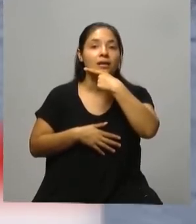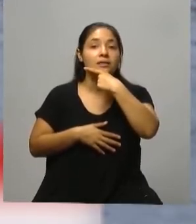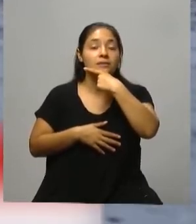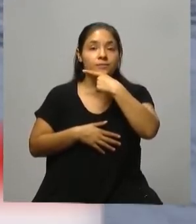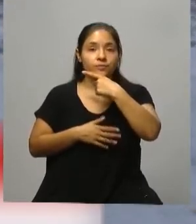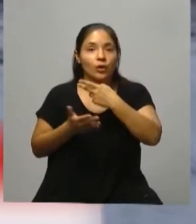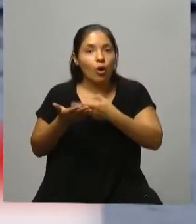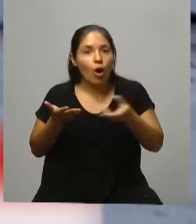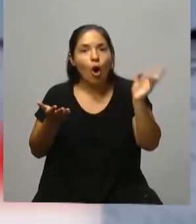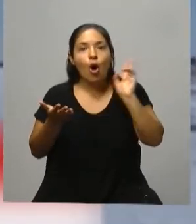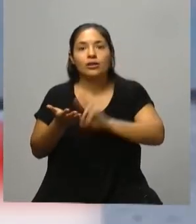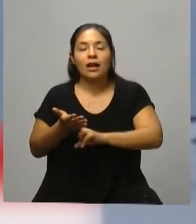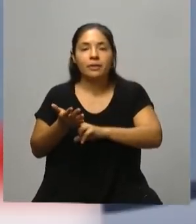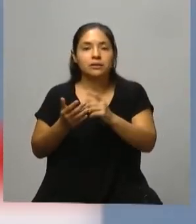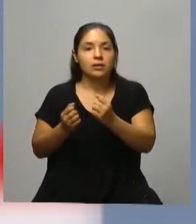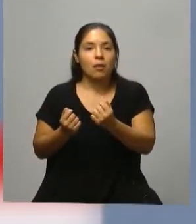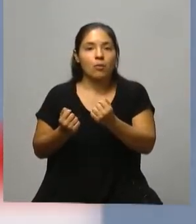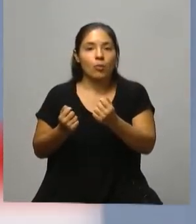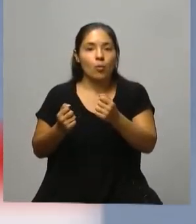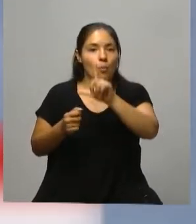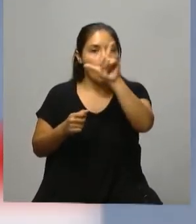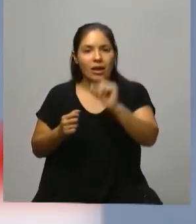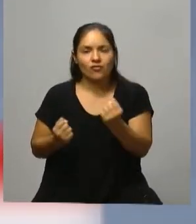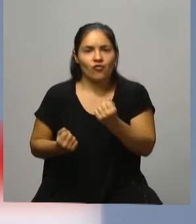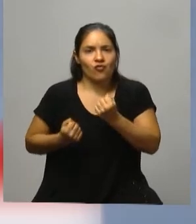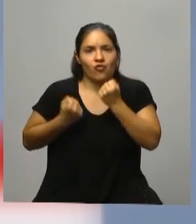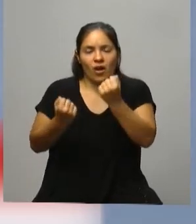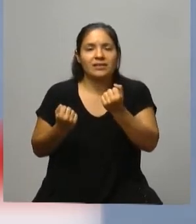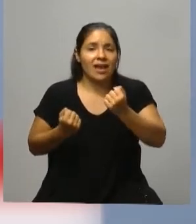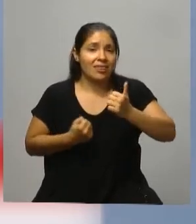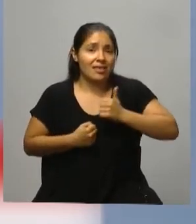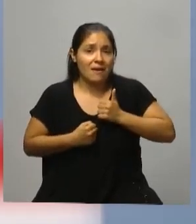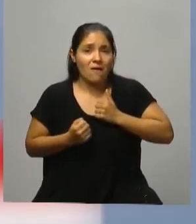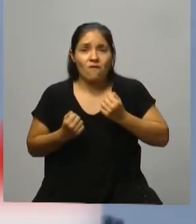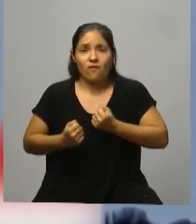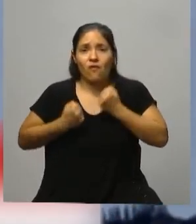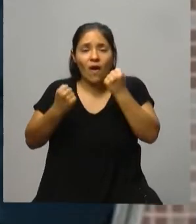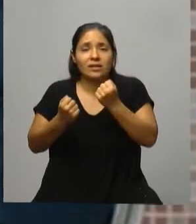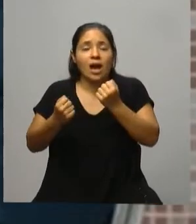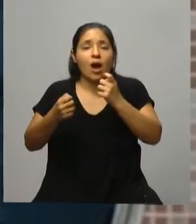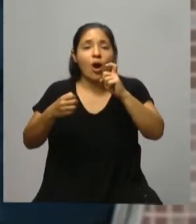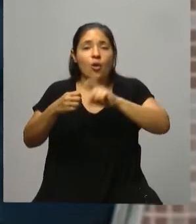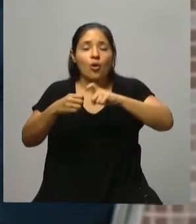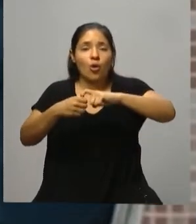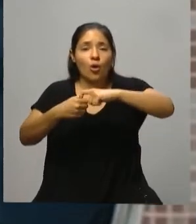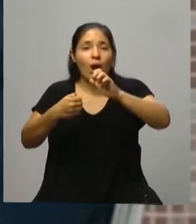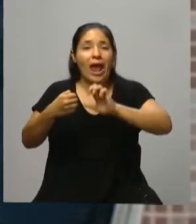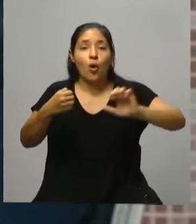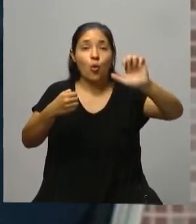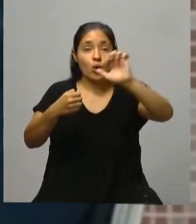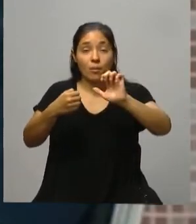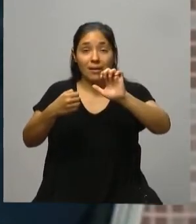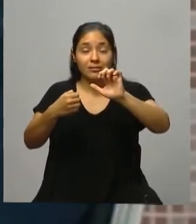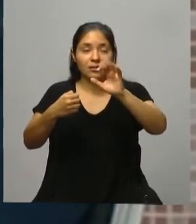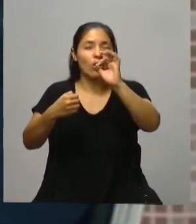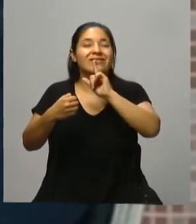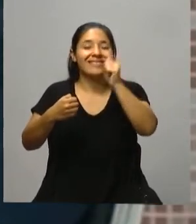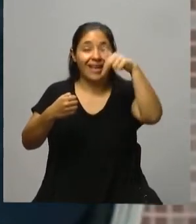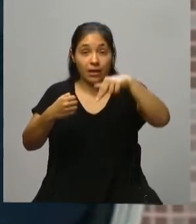mencionando a viva voz como candidatos a gobernador y vice. La última pregunta, el humor